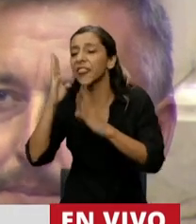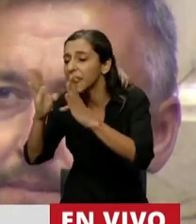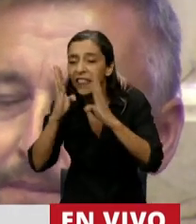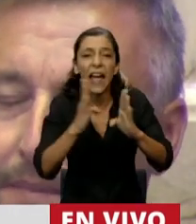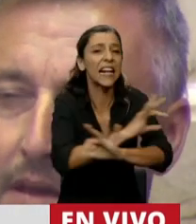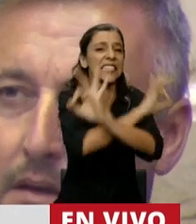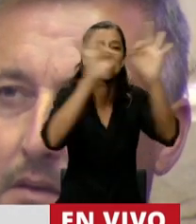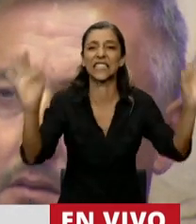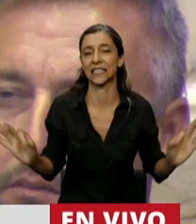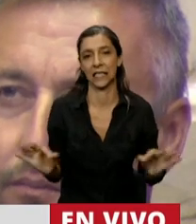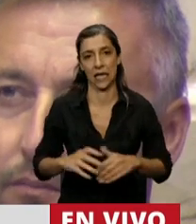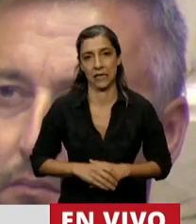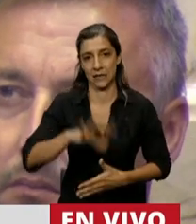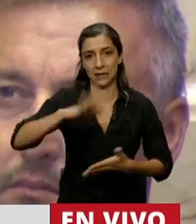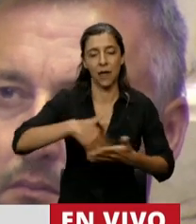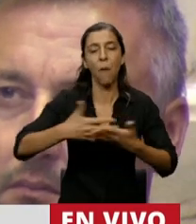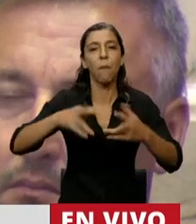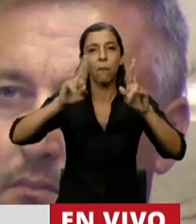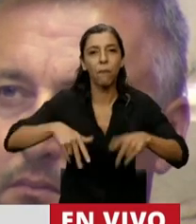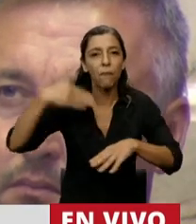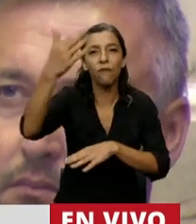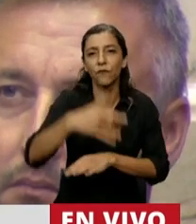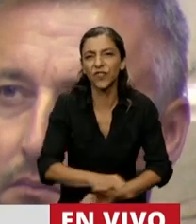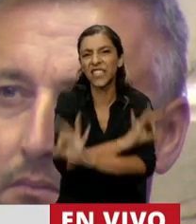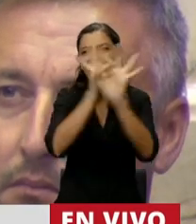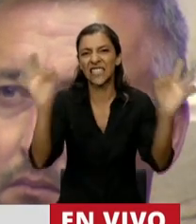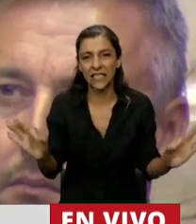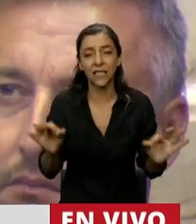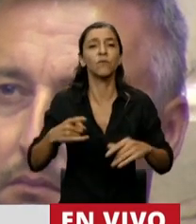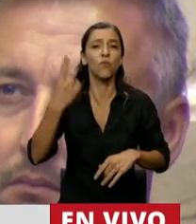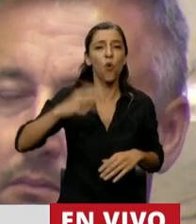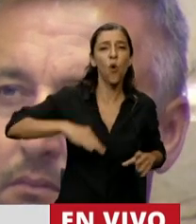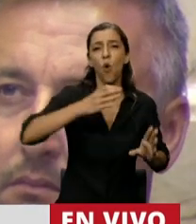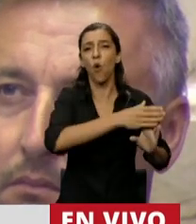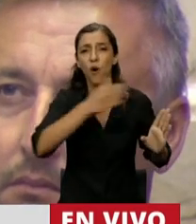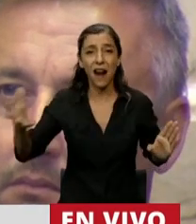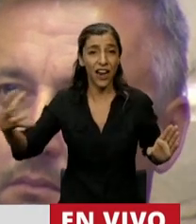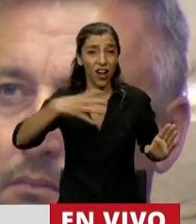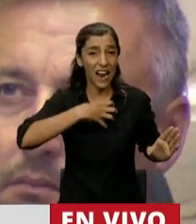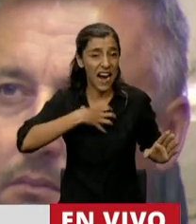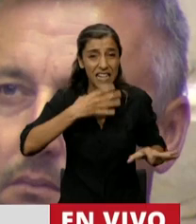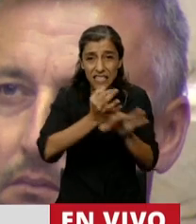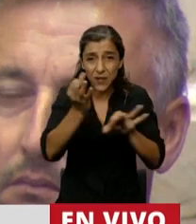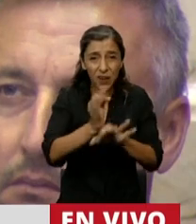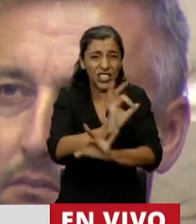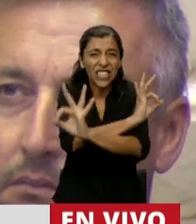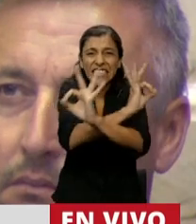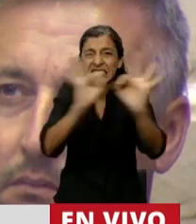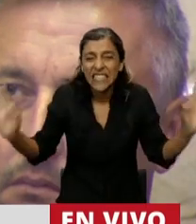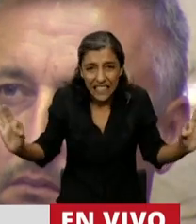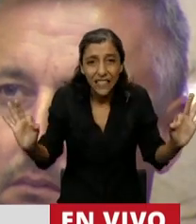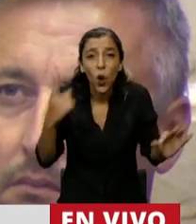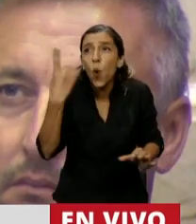agenda, están invisibilizados. Por eso hemos tenido un año sin clases, único en el mundo, y por eso